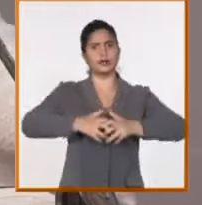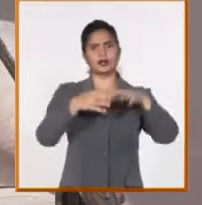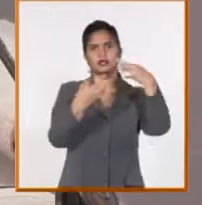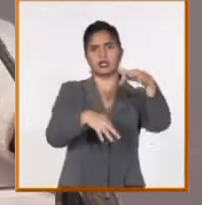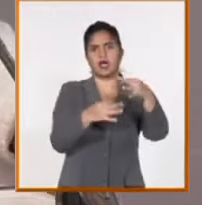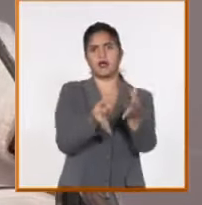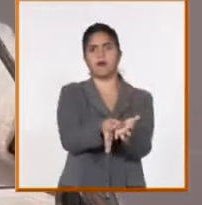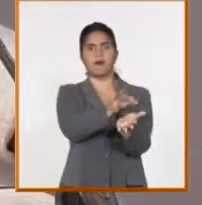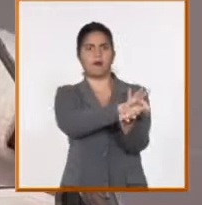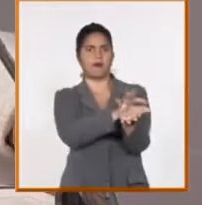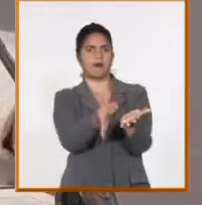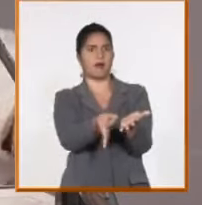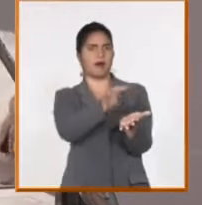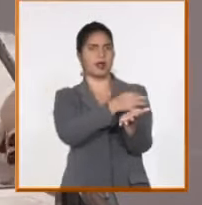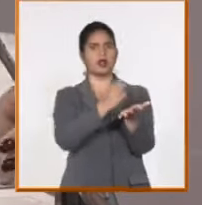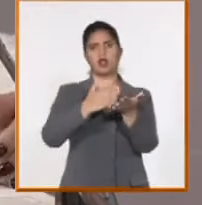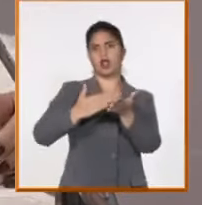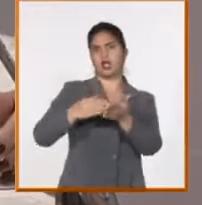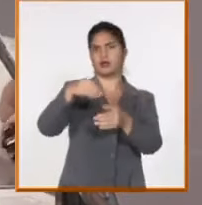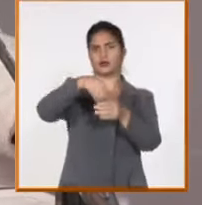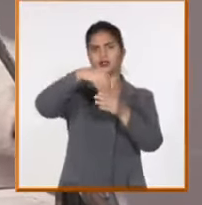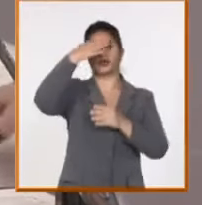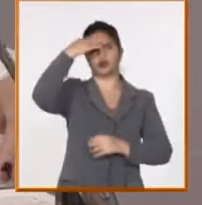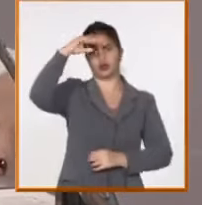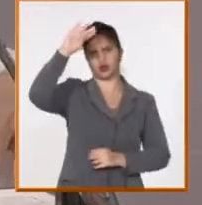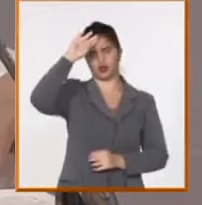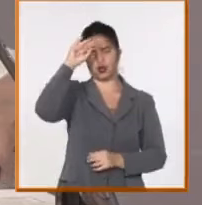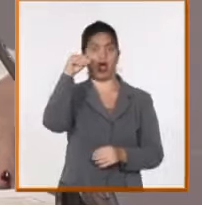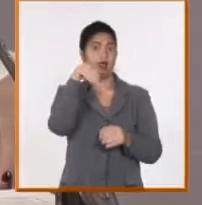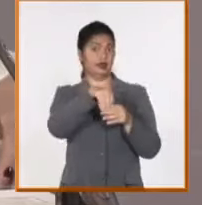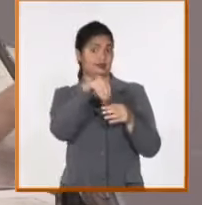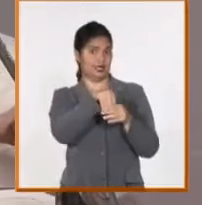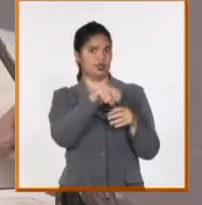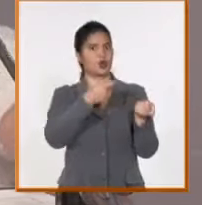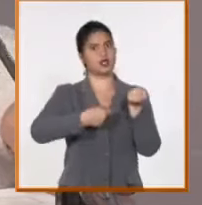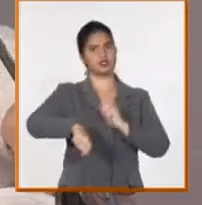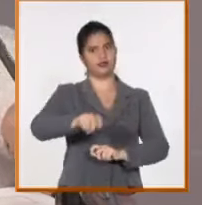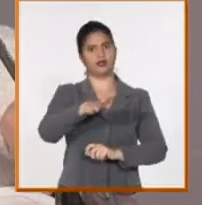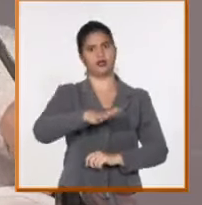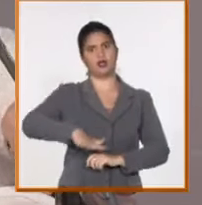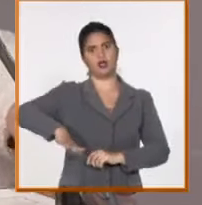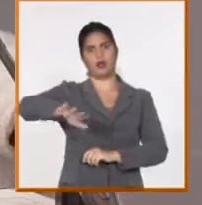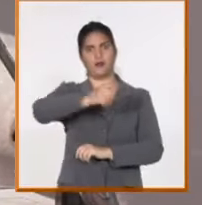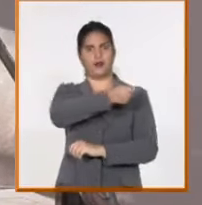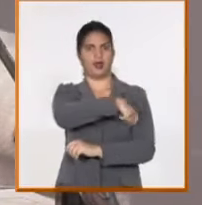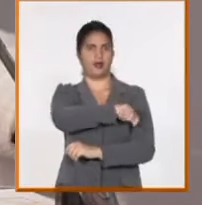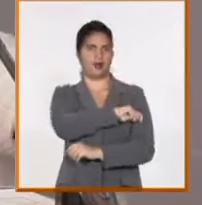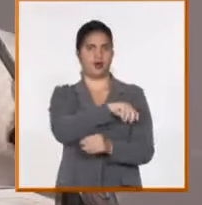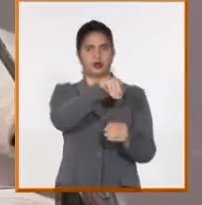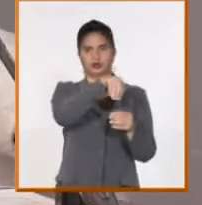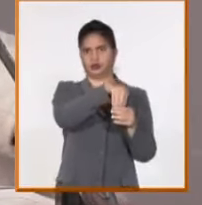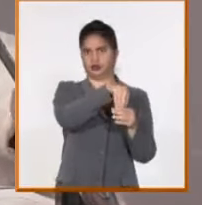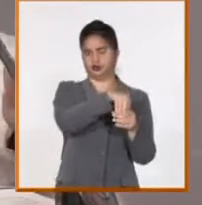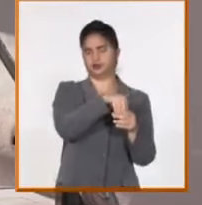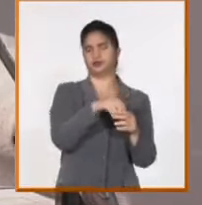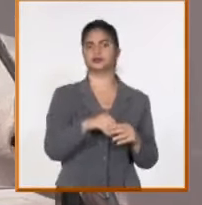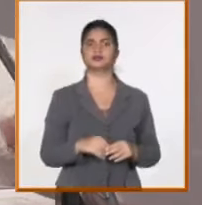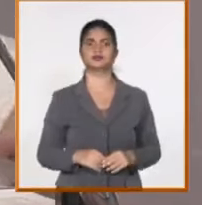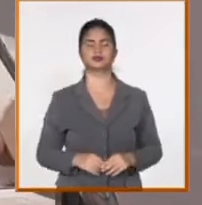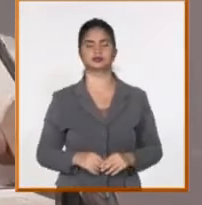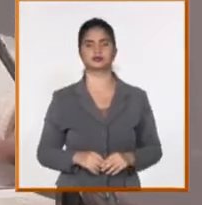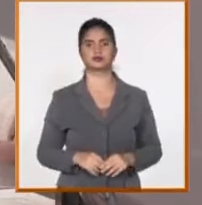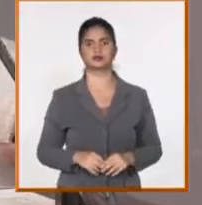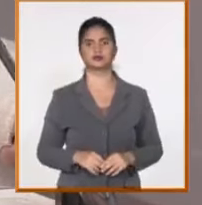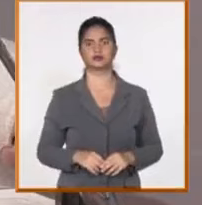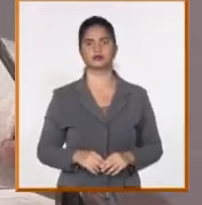no solo podíamos hablar de la inversión extranjera sino también de la inversión en el sector Estatal y que ahí la industria ligera no